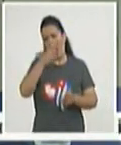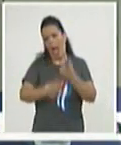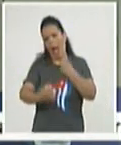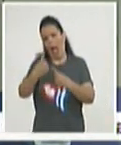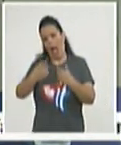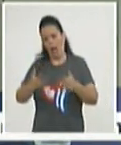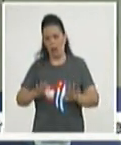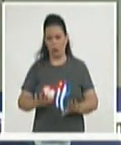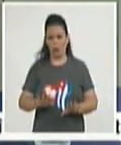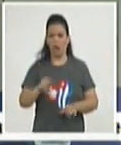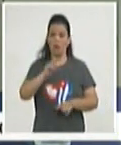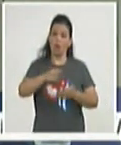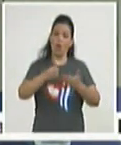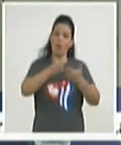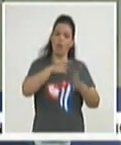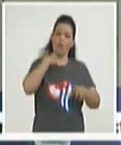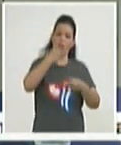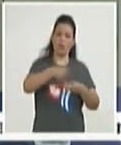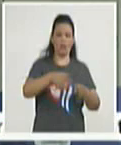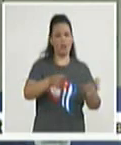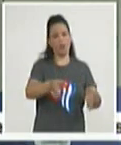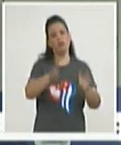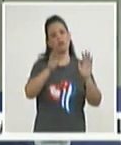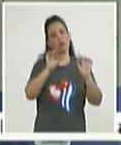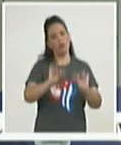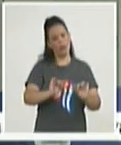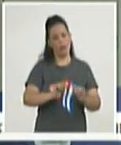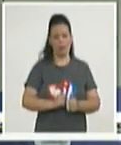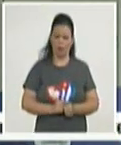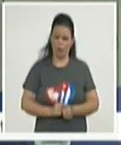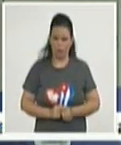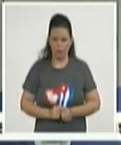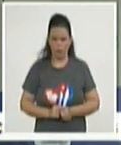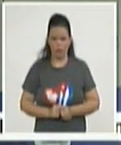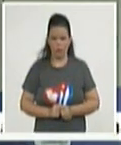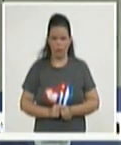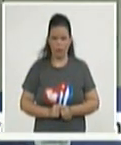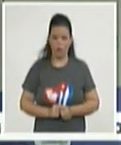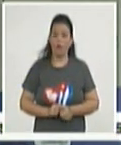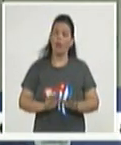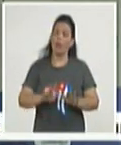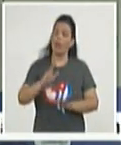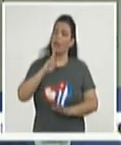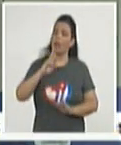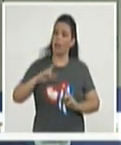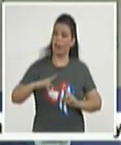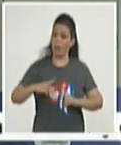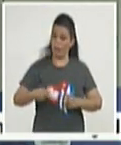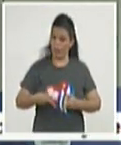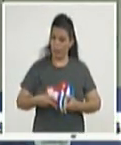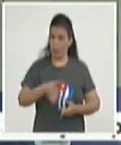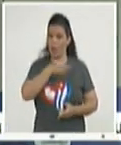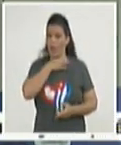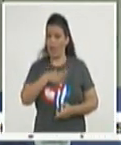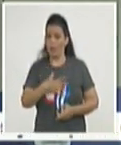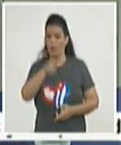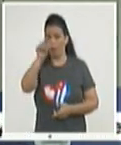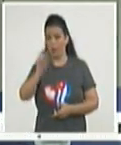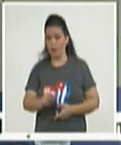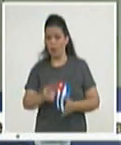fallecimiento. Reitero, cuando usted no tiene comorbilidades de mucha importancia.